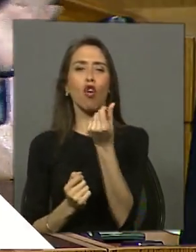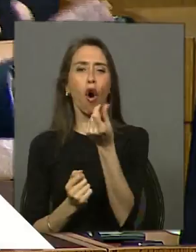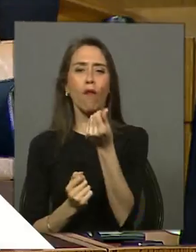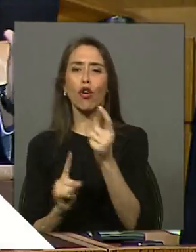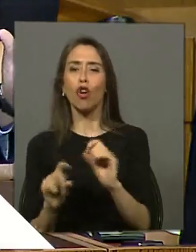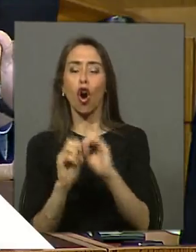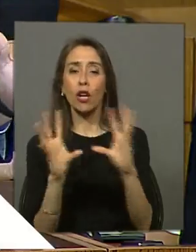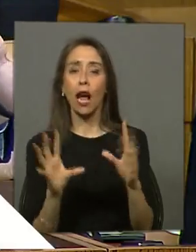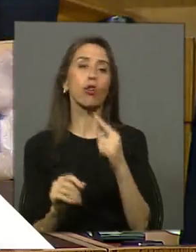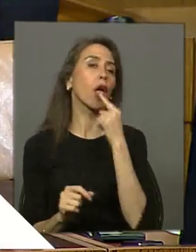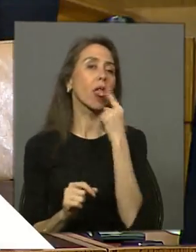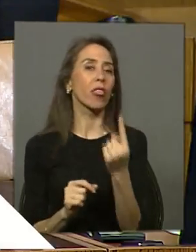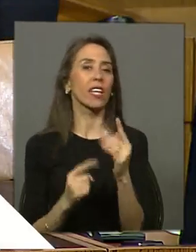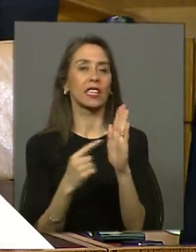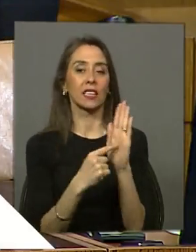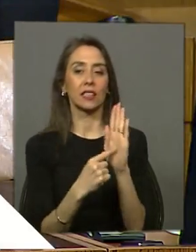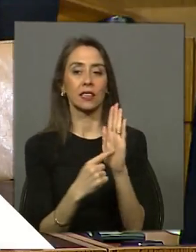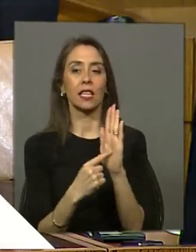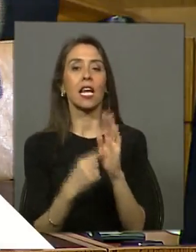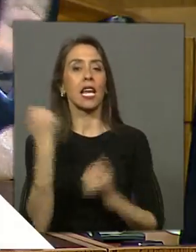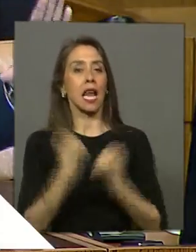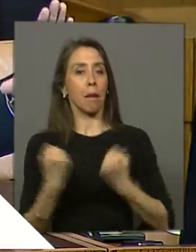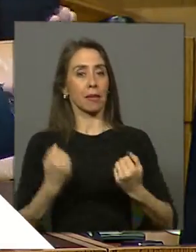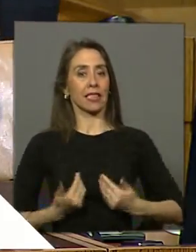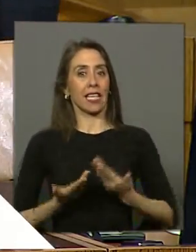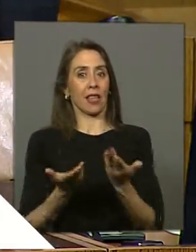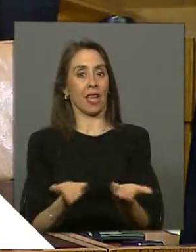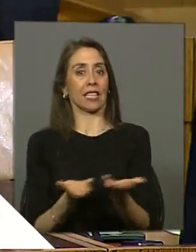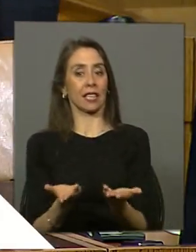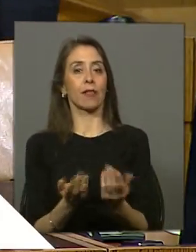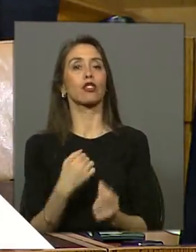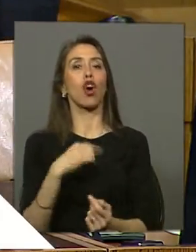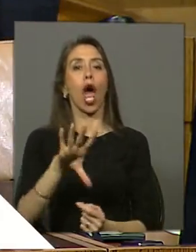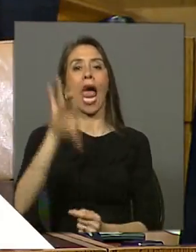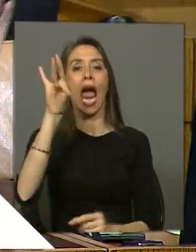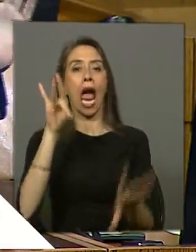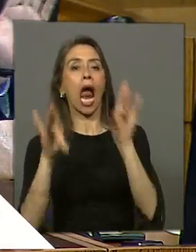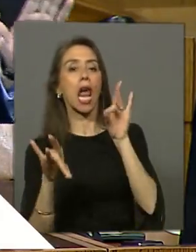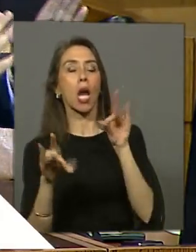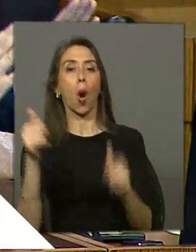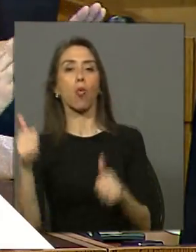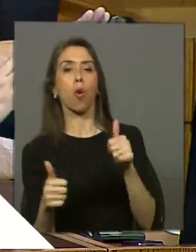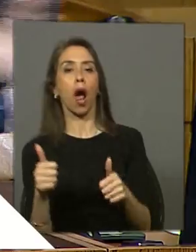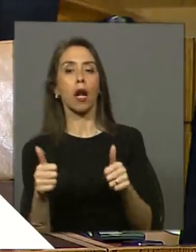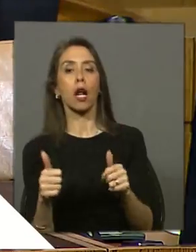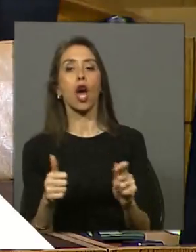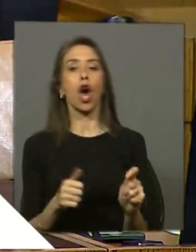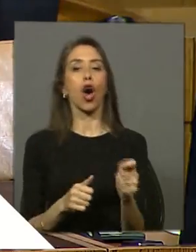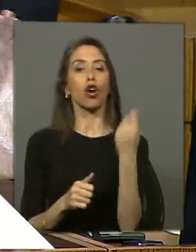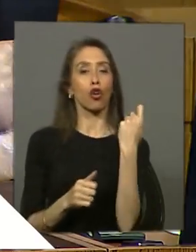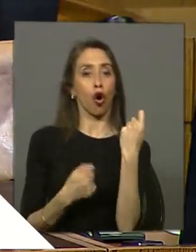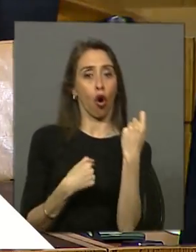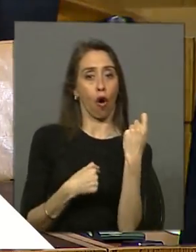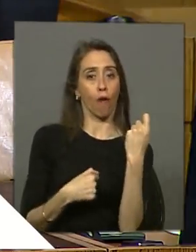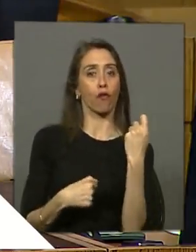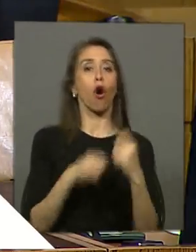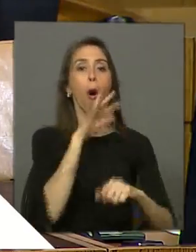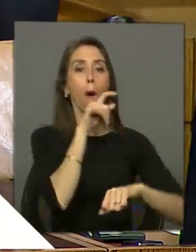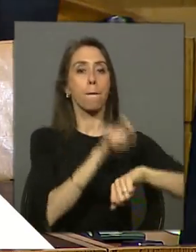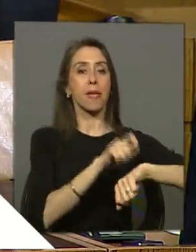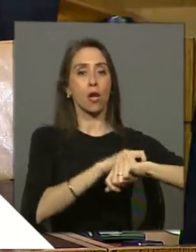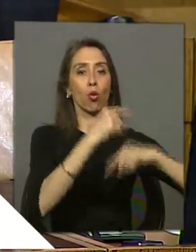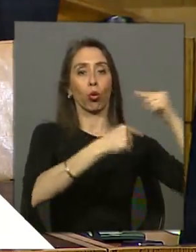por una parte dice el proveedor del servicio que es el que va a tener que optar dice cobro yo por minutos